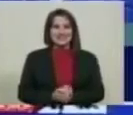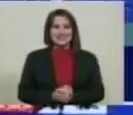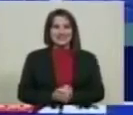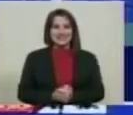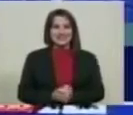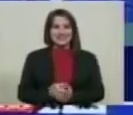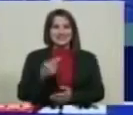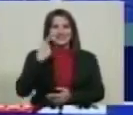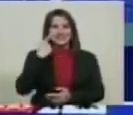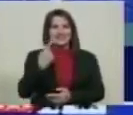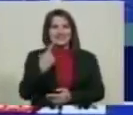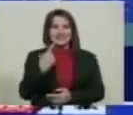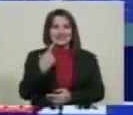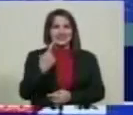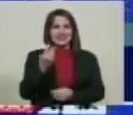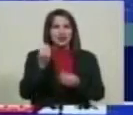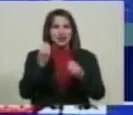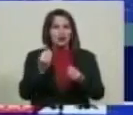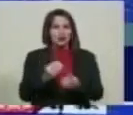conscientemente